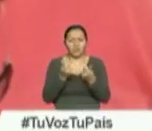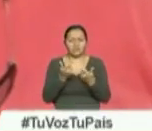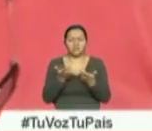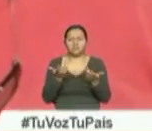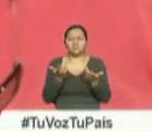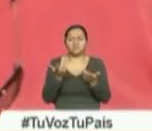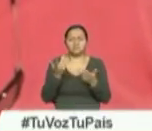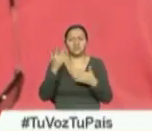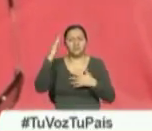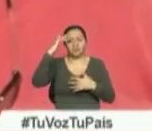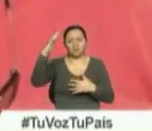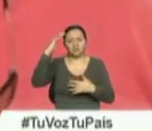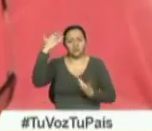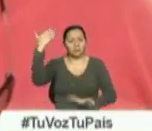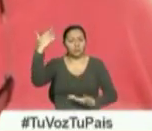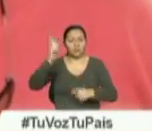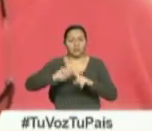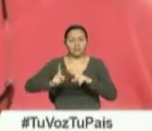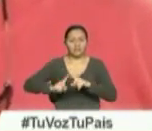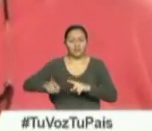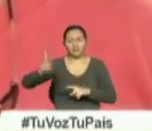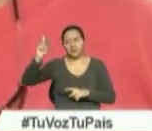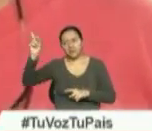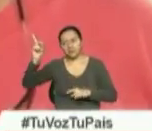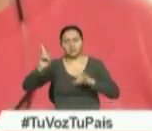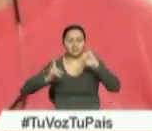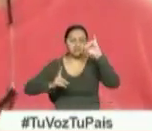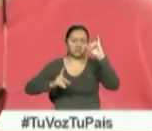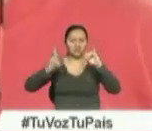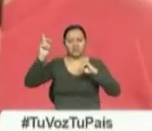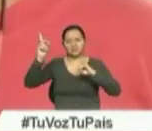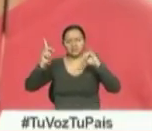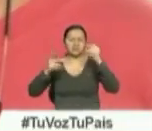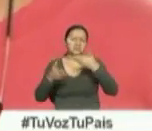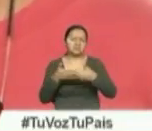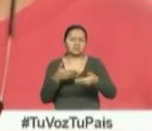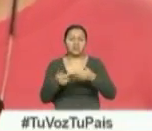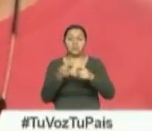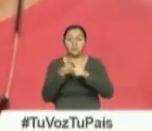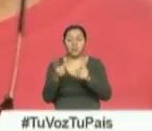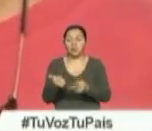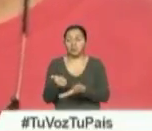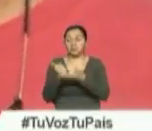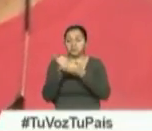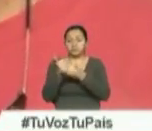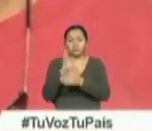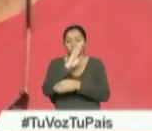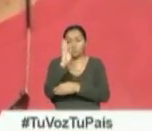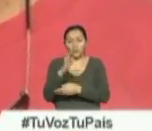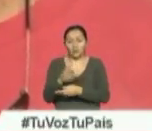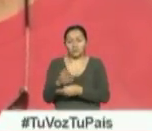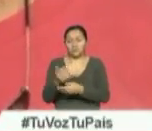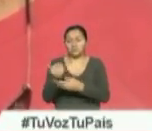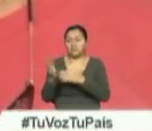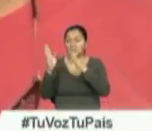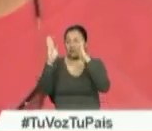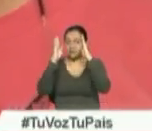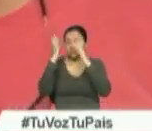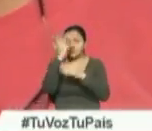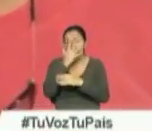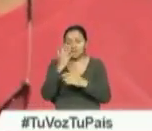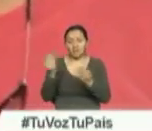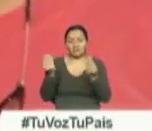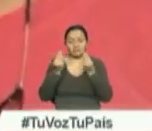muchas administraciones, gobiernos, derechas, izquierdas, jamás se hizo una obra